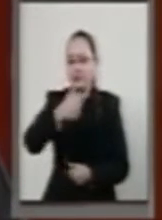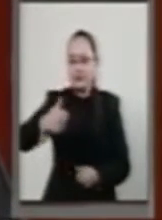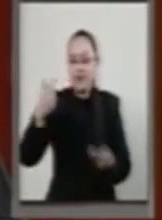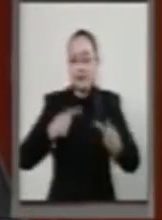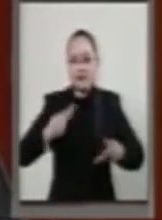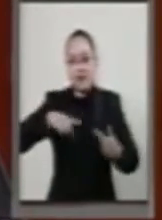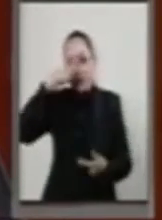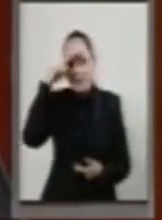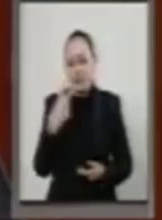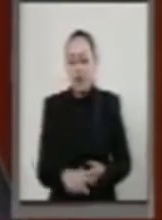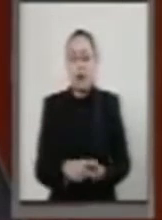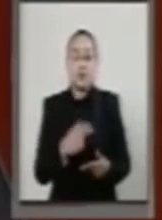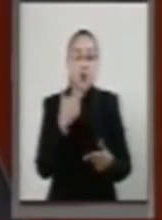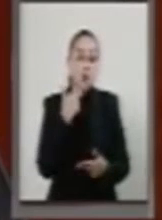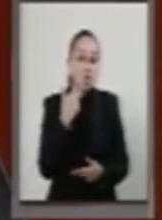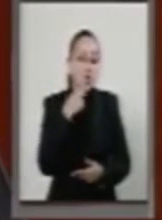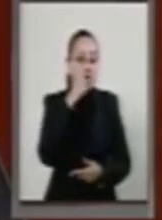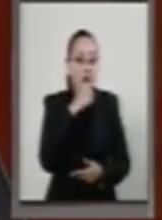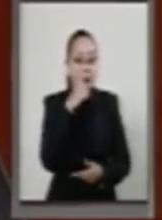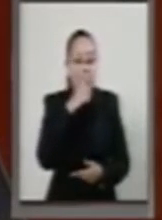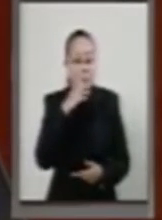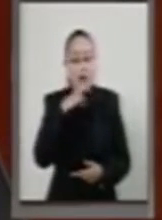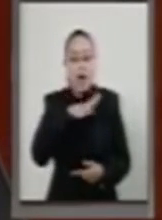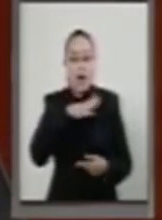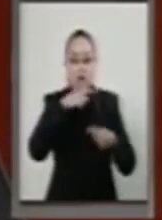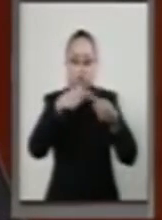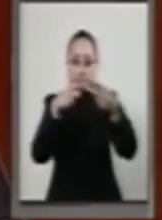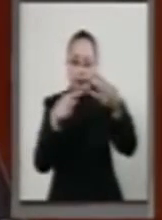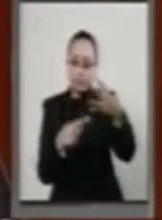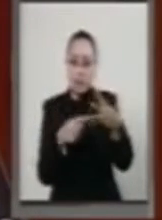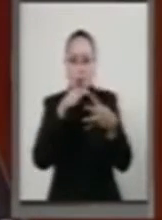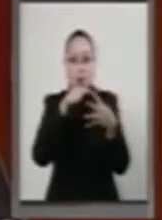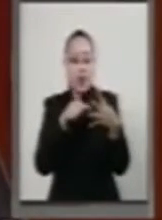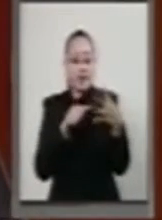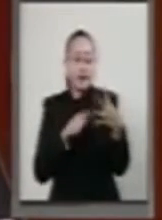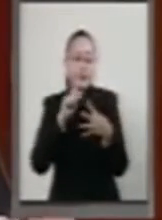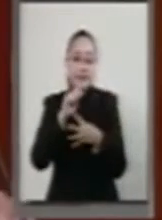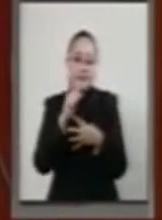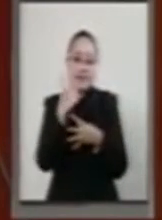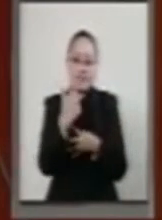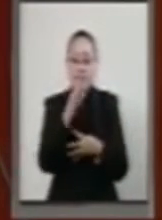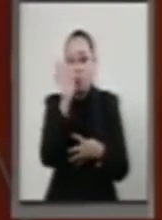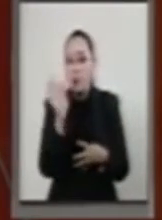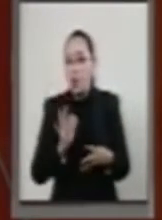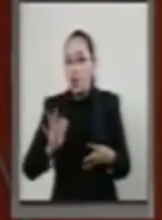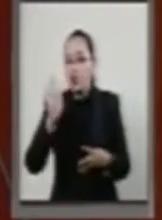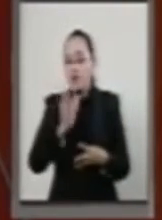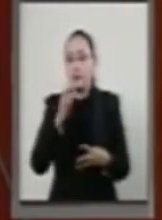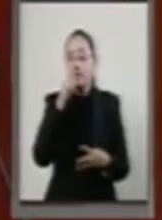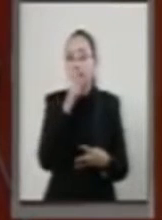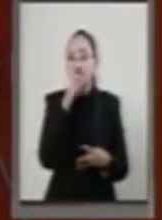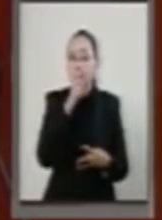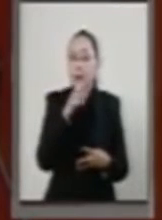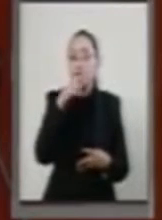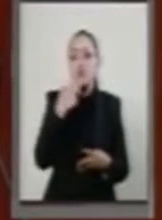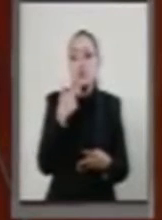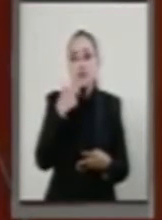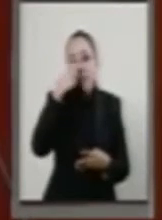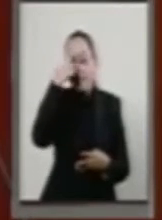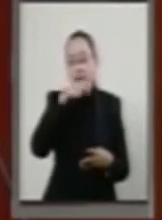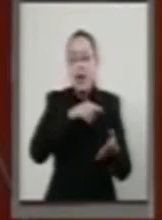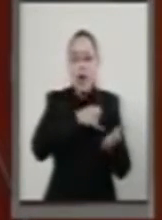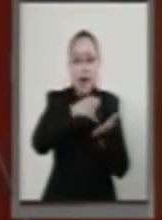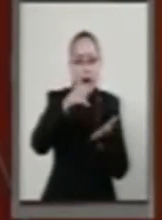se divide principalmente en cuatro sectores. El 77% del agua se utiliza